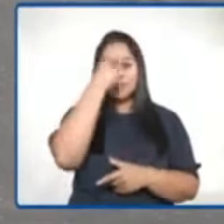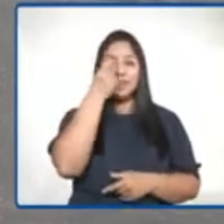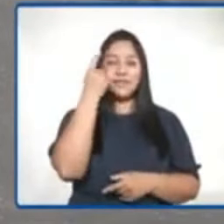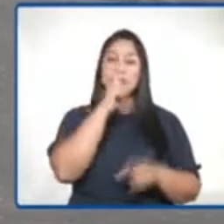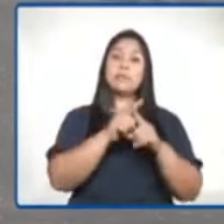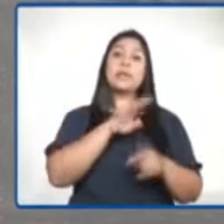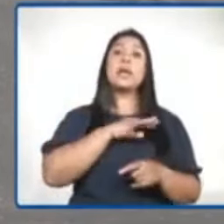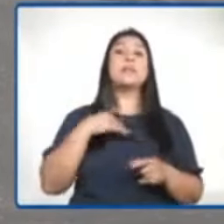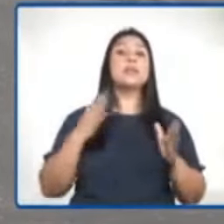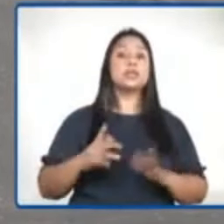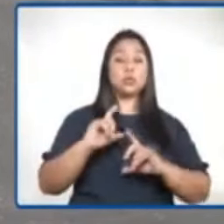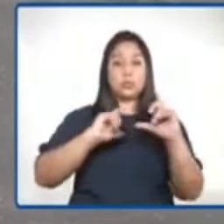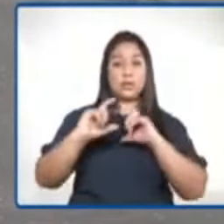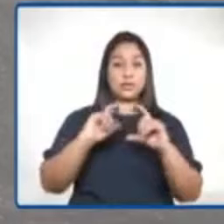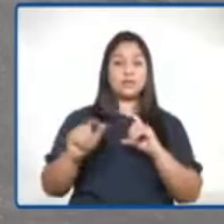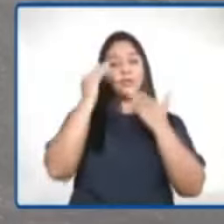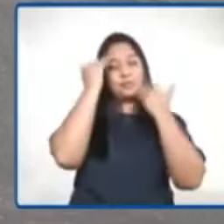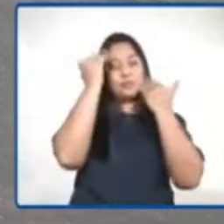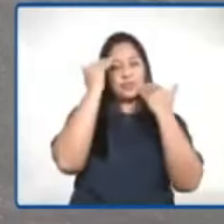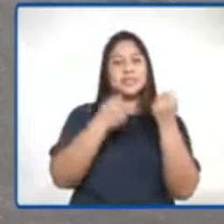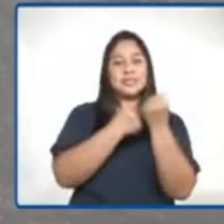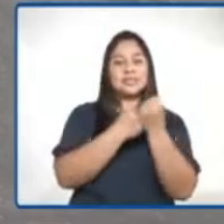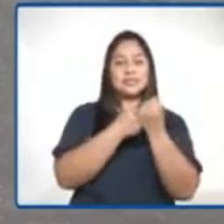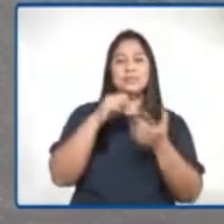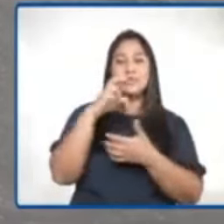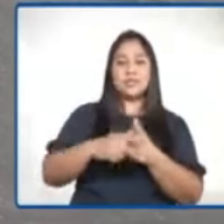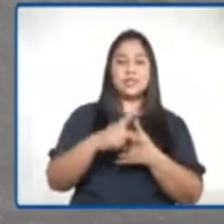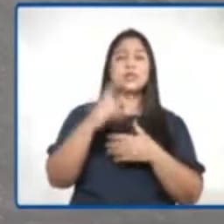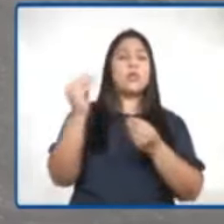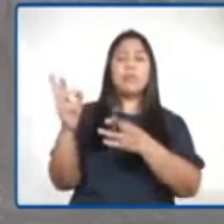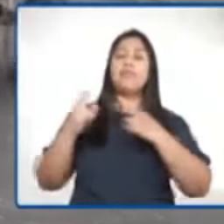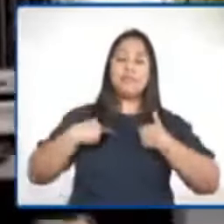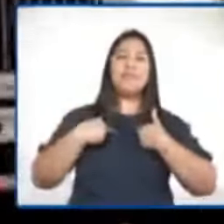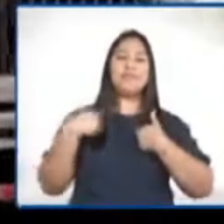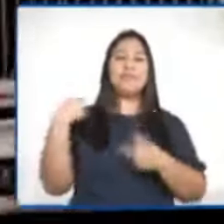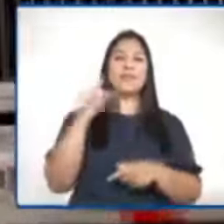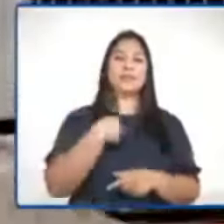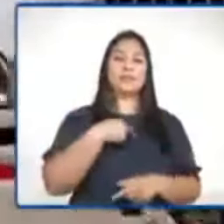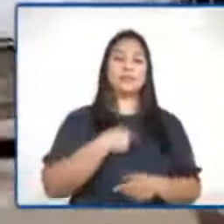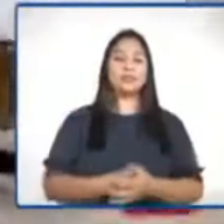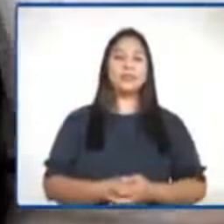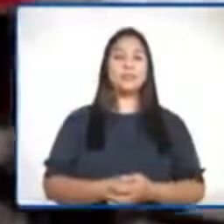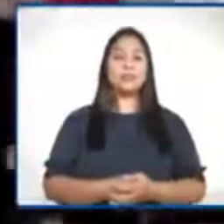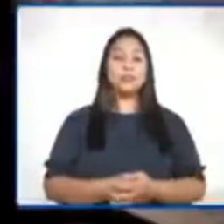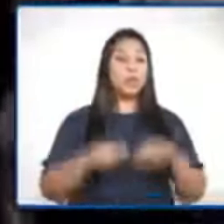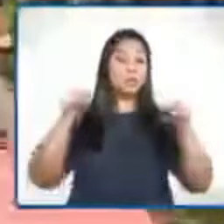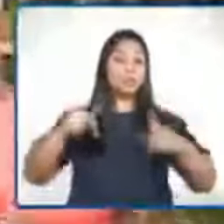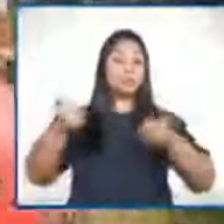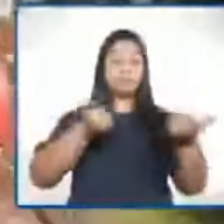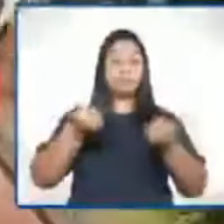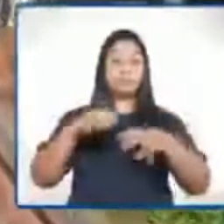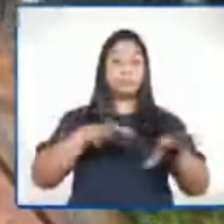señor ministro de Comunicaciones, muchas gracias por este gran proyecto, es un gran regalo para nosotros. Con estas acciones, el